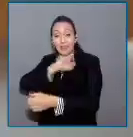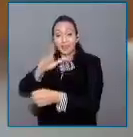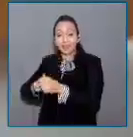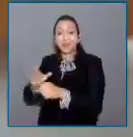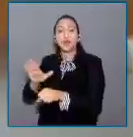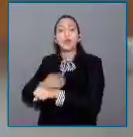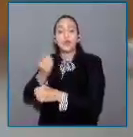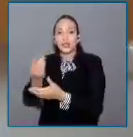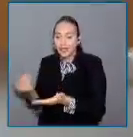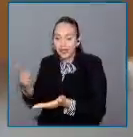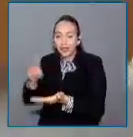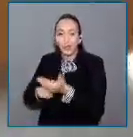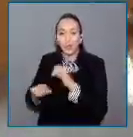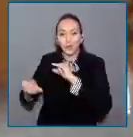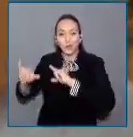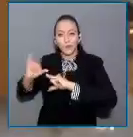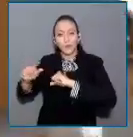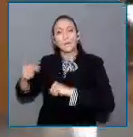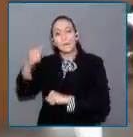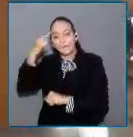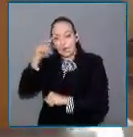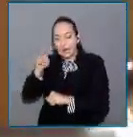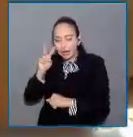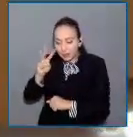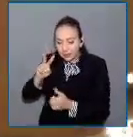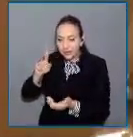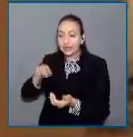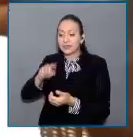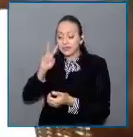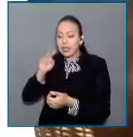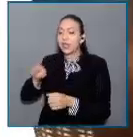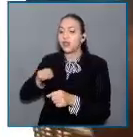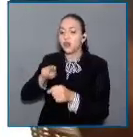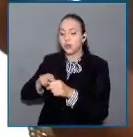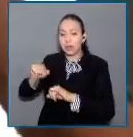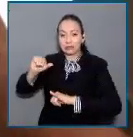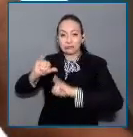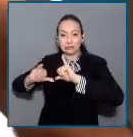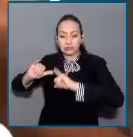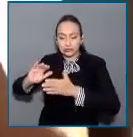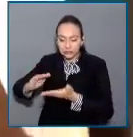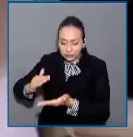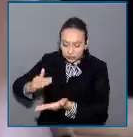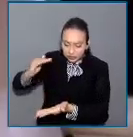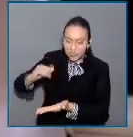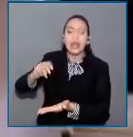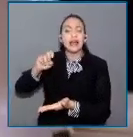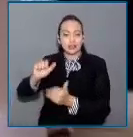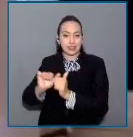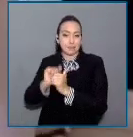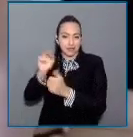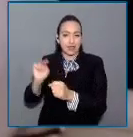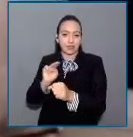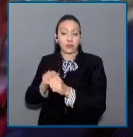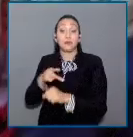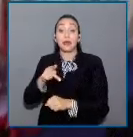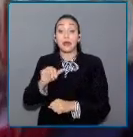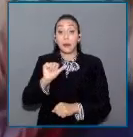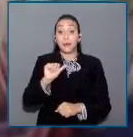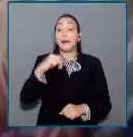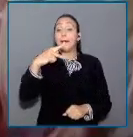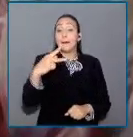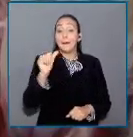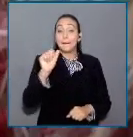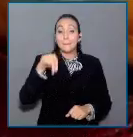los exigidos para su calificación como pan común. En suma, para el tribunal, el pan baguette merece ser